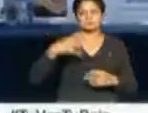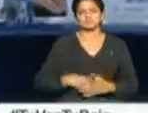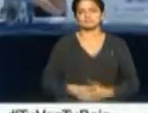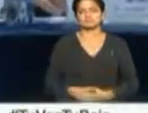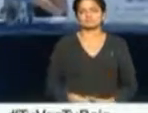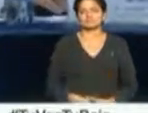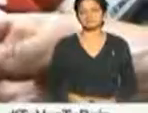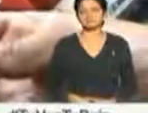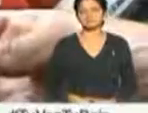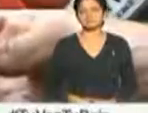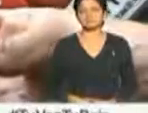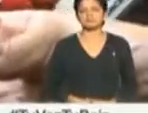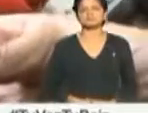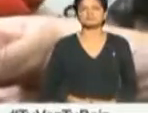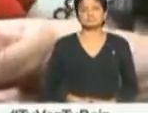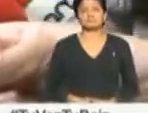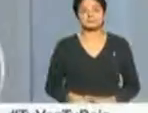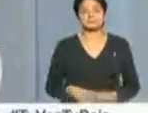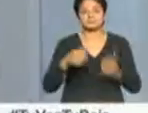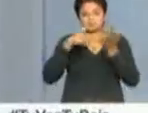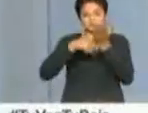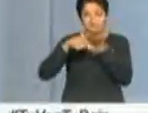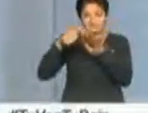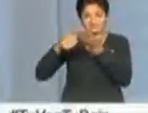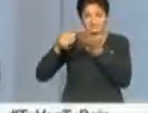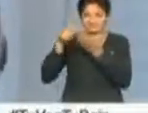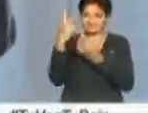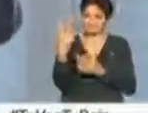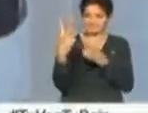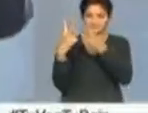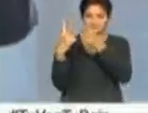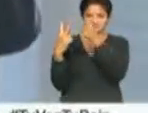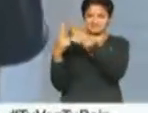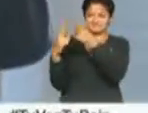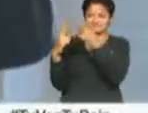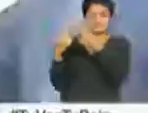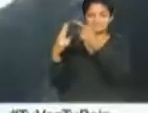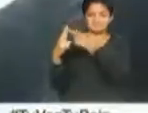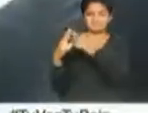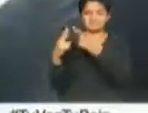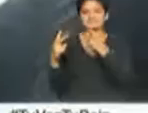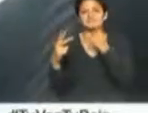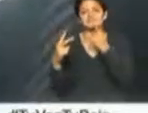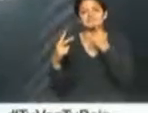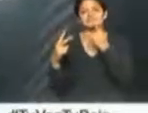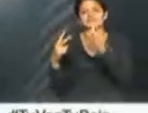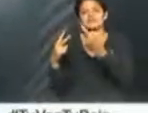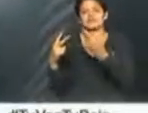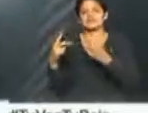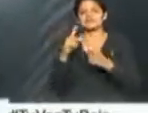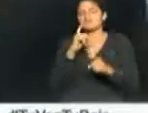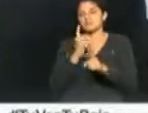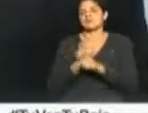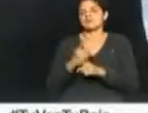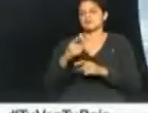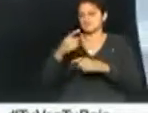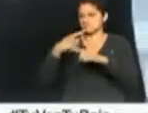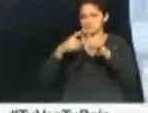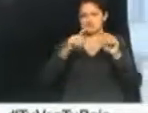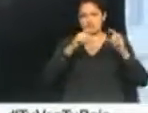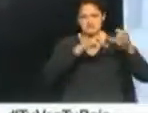ministros coordinador de la producción Vinicio Alvarado y de Comercio Exterior Juan Carlos Casinelli, junto con gremios empresariales, entre